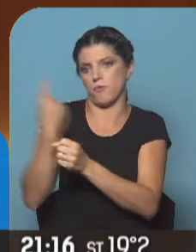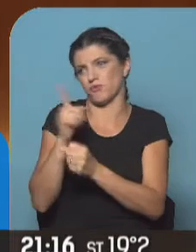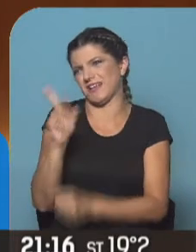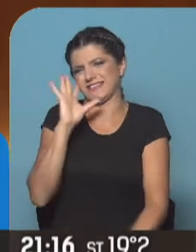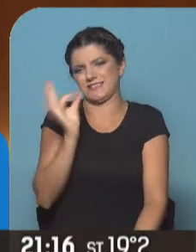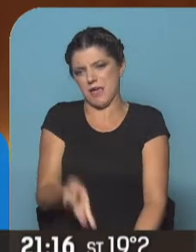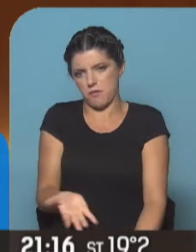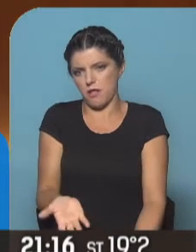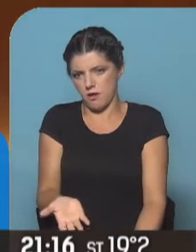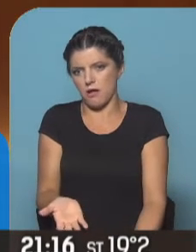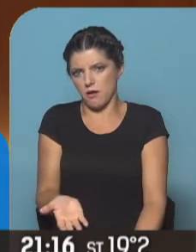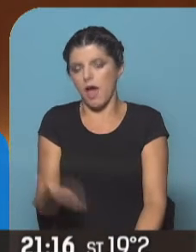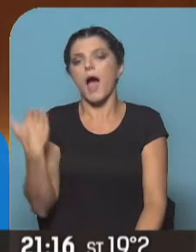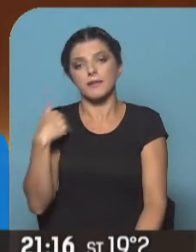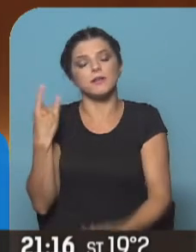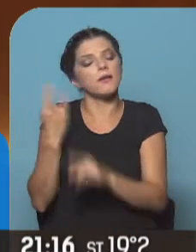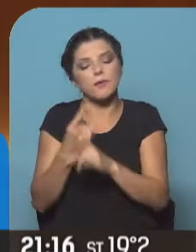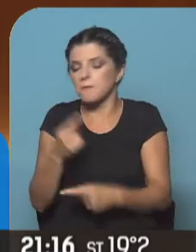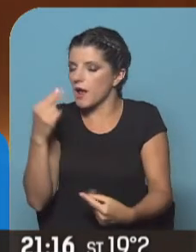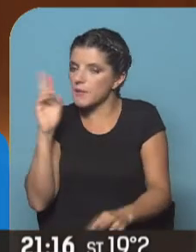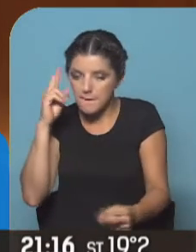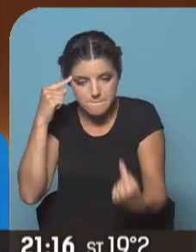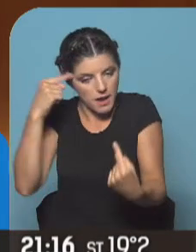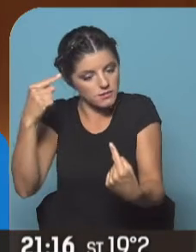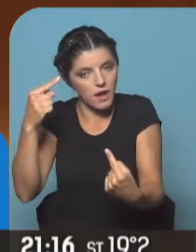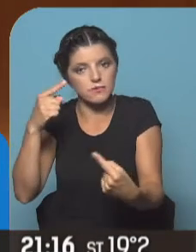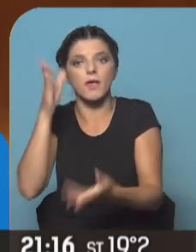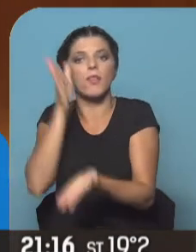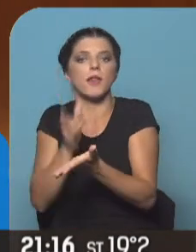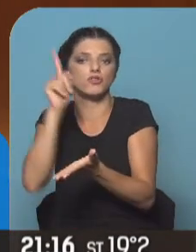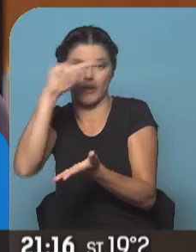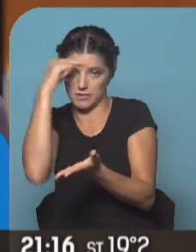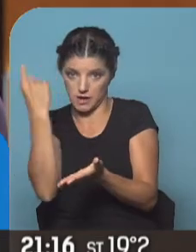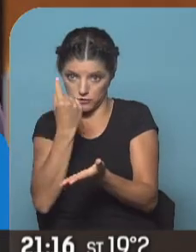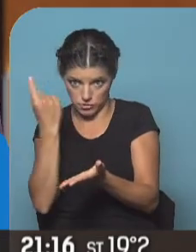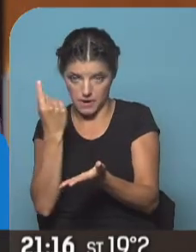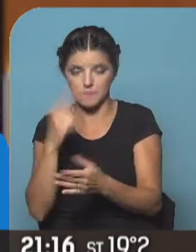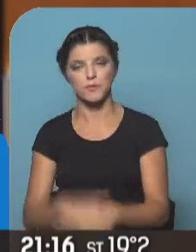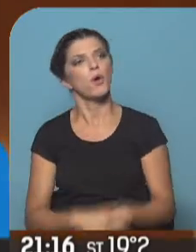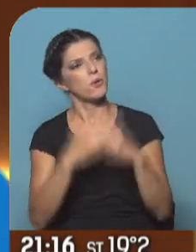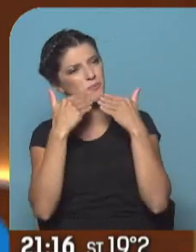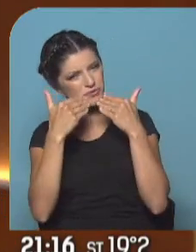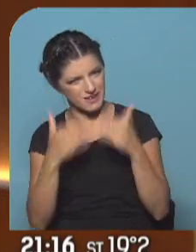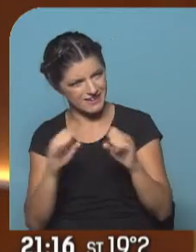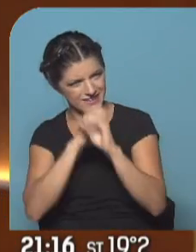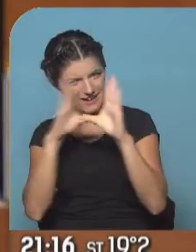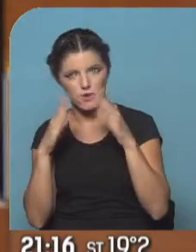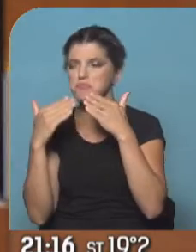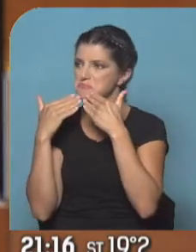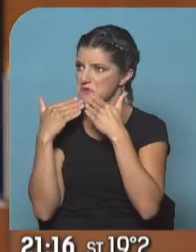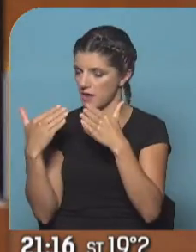imagina y porque la Argentina es respetuosa del derecho internacional y de la Carta de las Naciones Unidas. Clarísimo, embajador, muchas gracias. Gracias a usted.